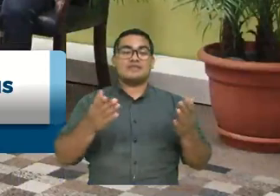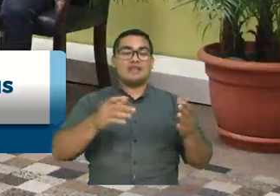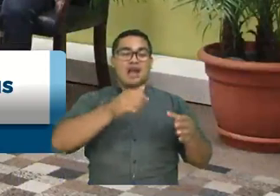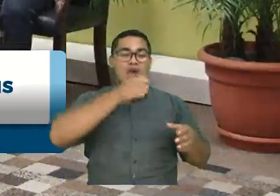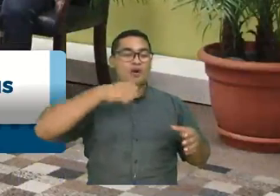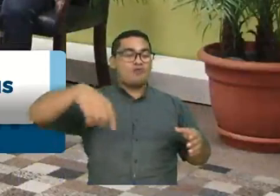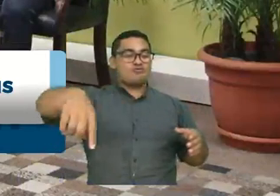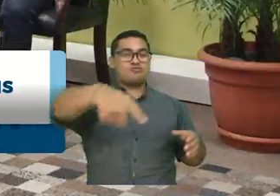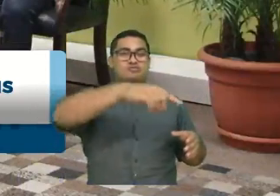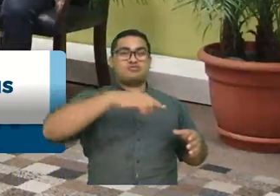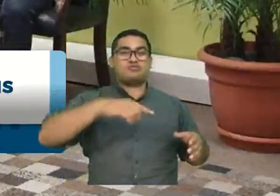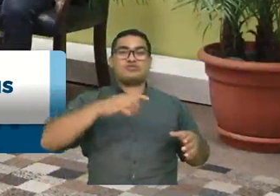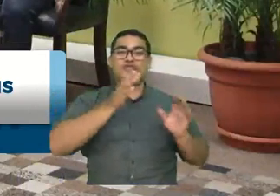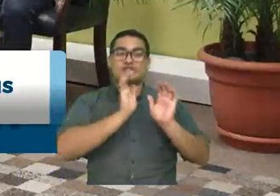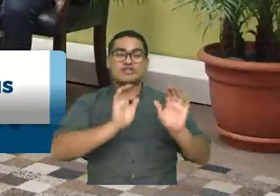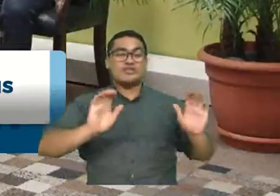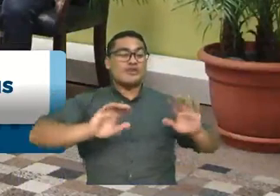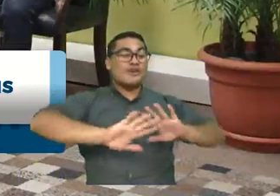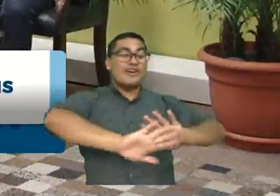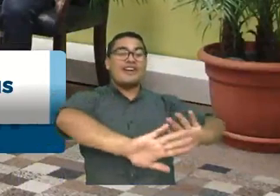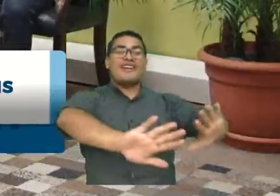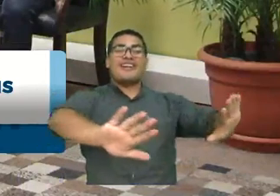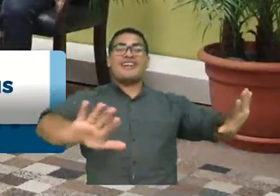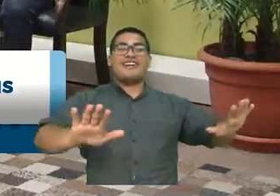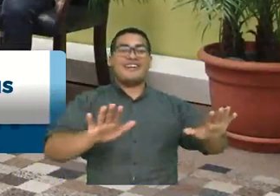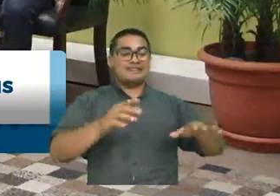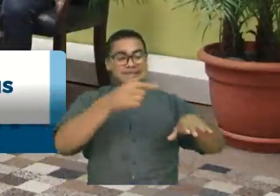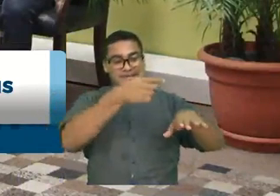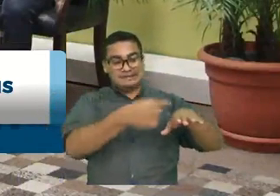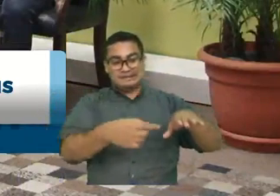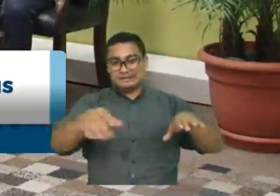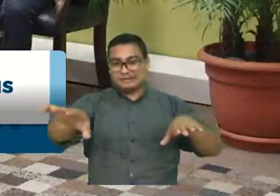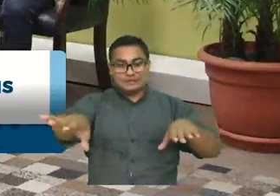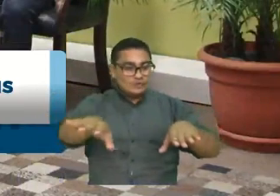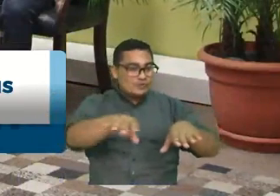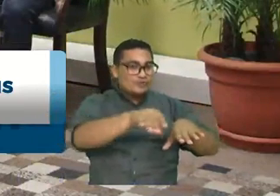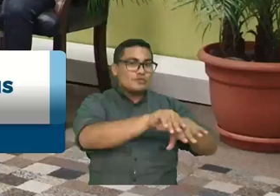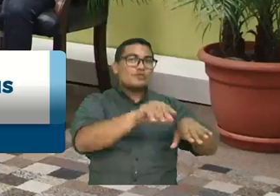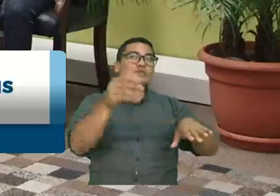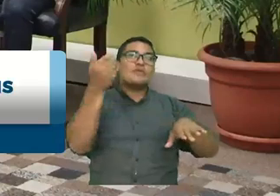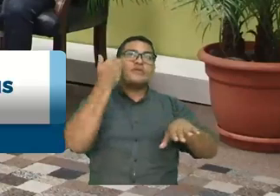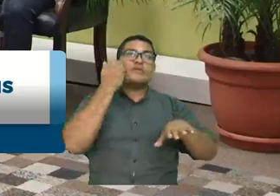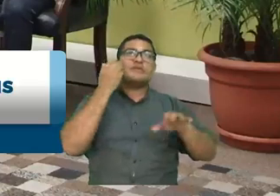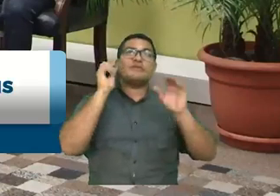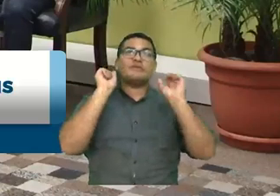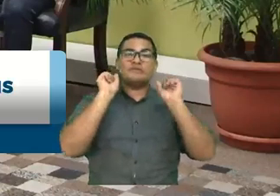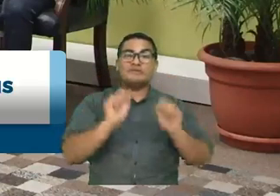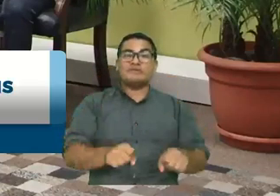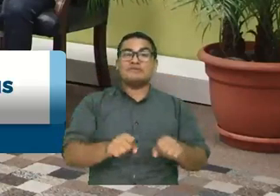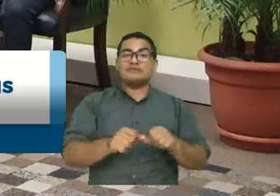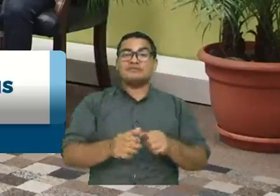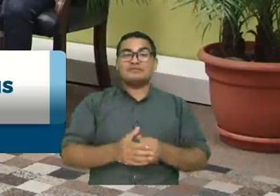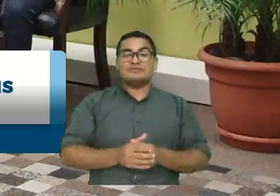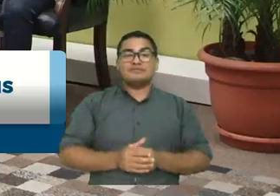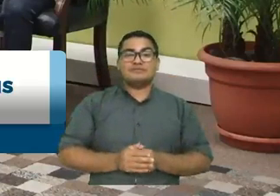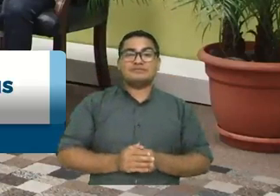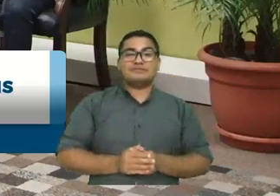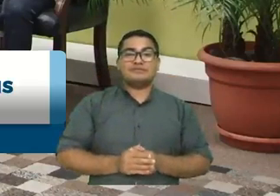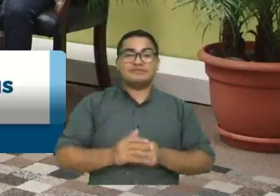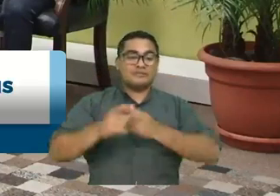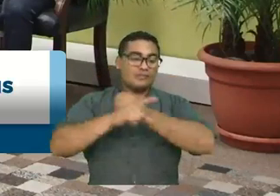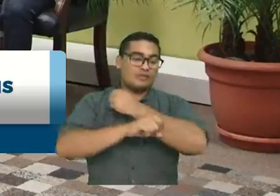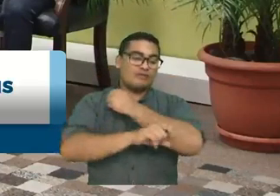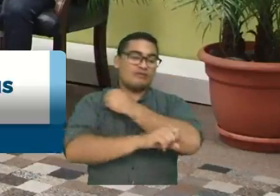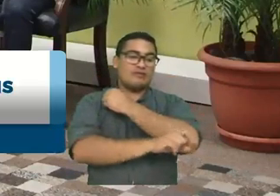charco. Y la piel andamos a veces con lesiones. Por cualquier lesión, por ahí entra la bacteria. Porque la ratita